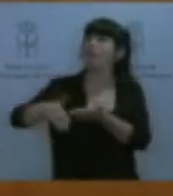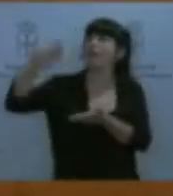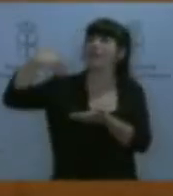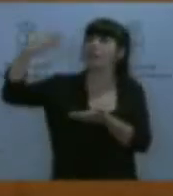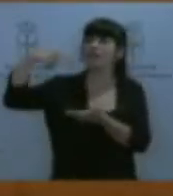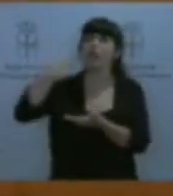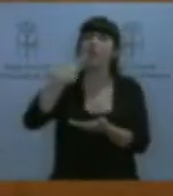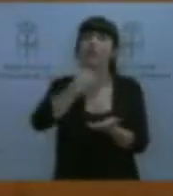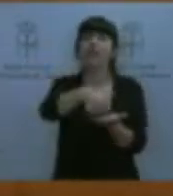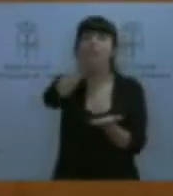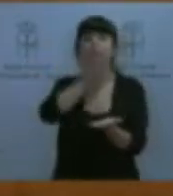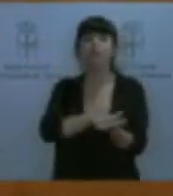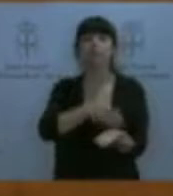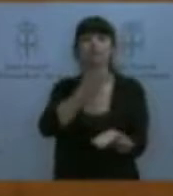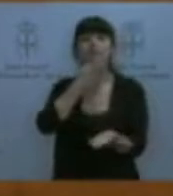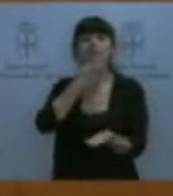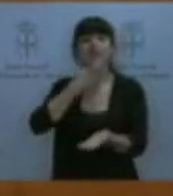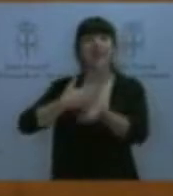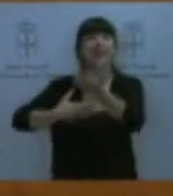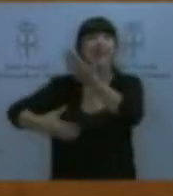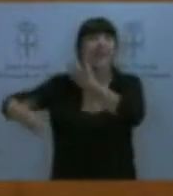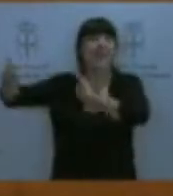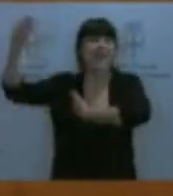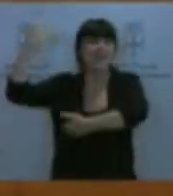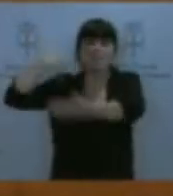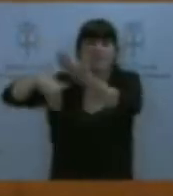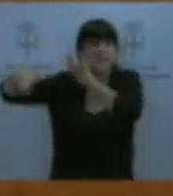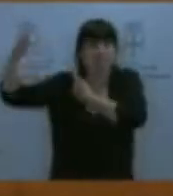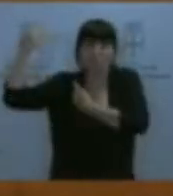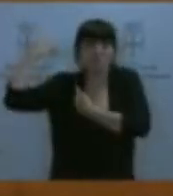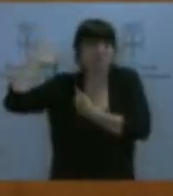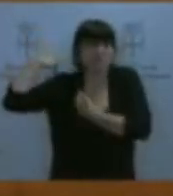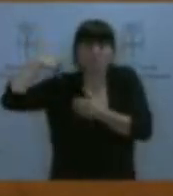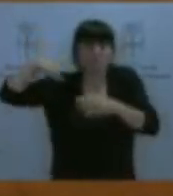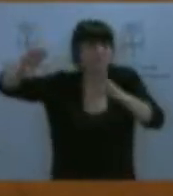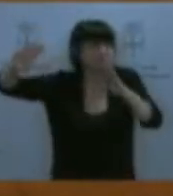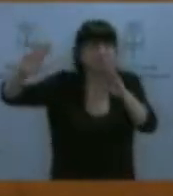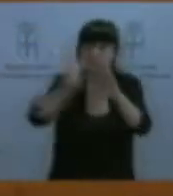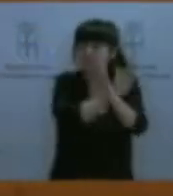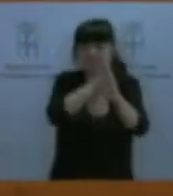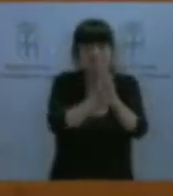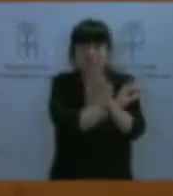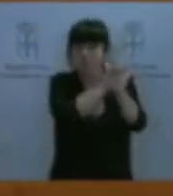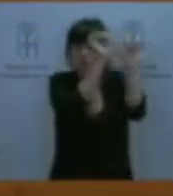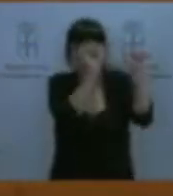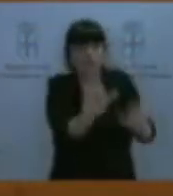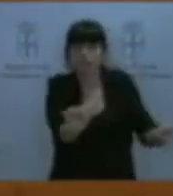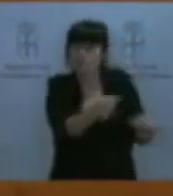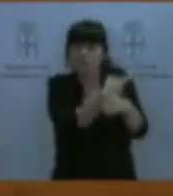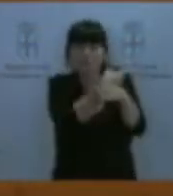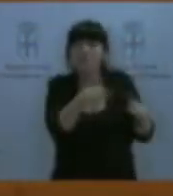un país extranjero, porque decía que allí se hacían las cosas de otro modo. Y tenía razón. Cuando en Asturias echamos la vista